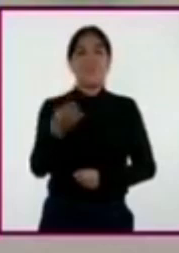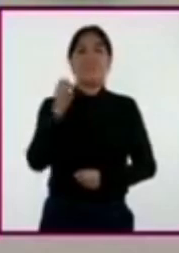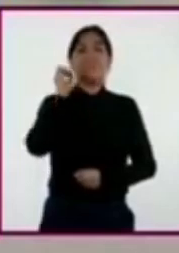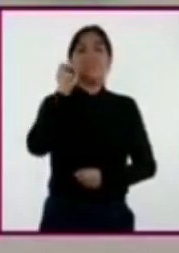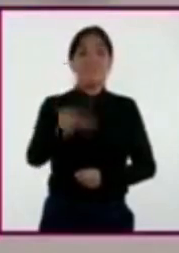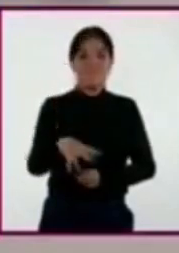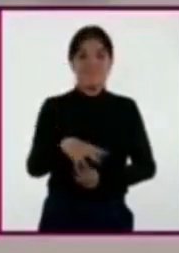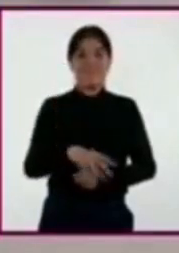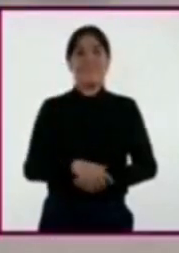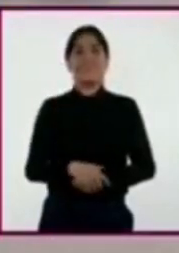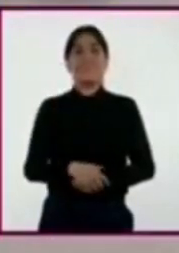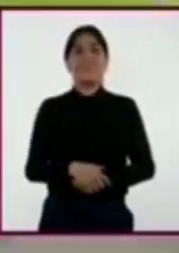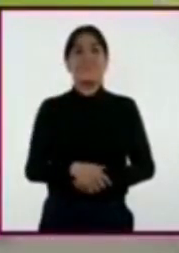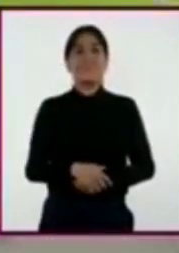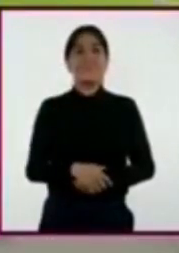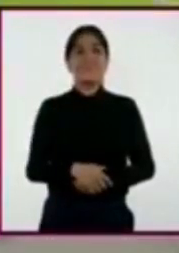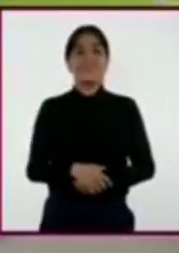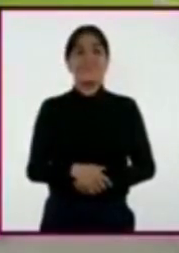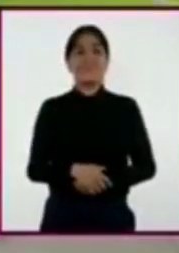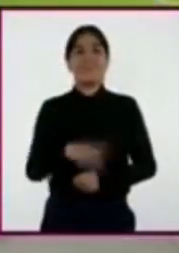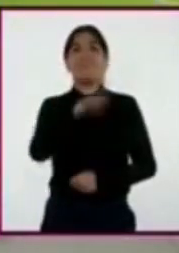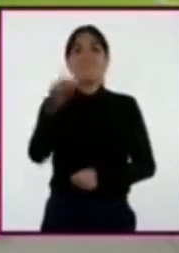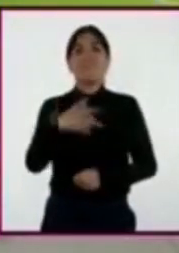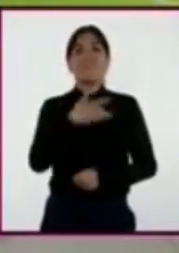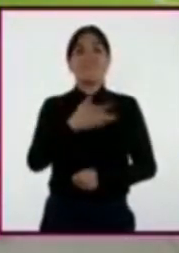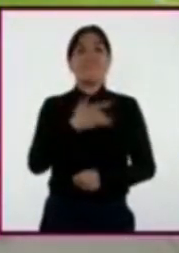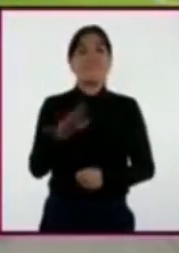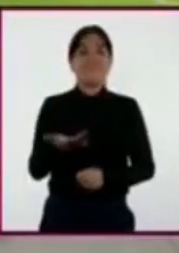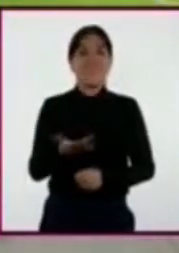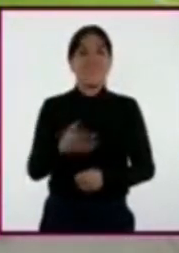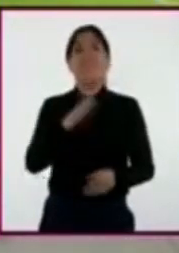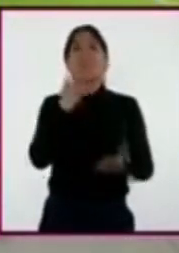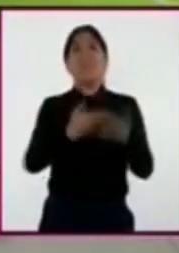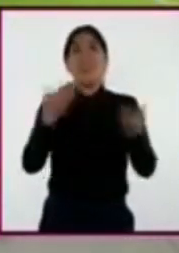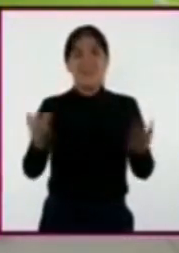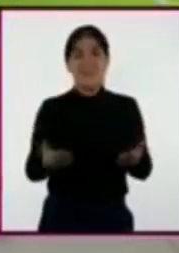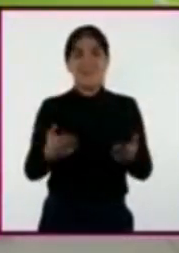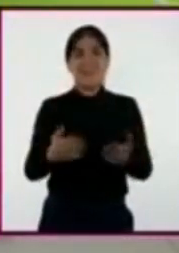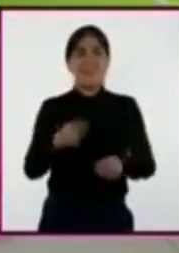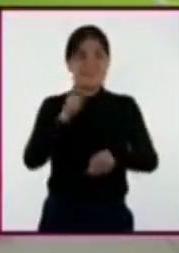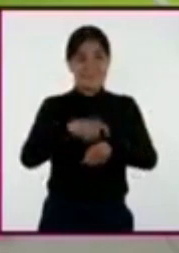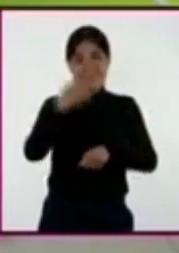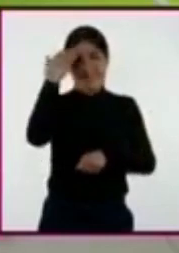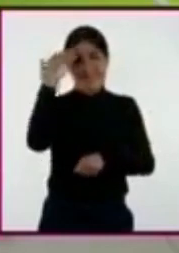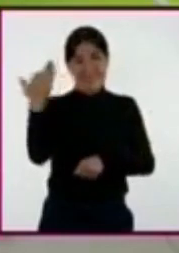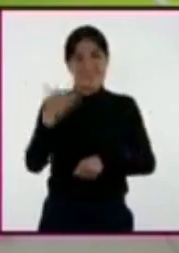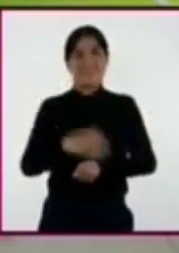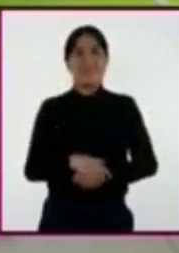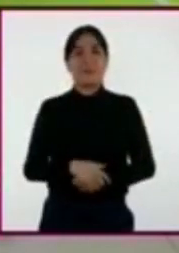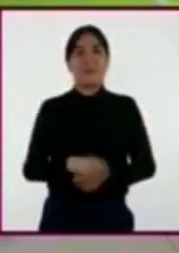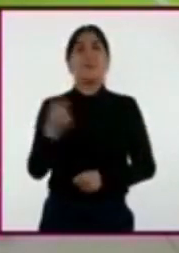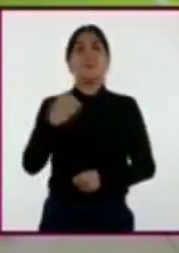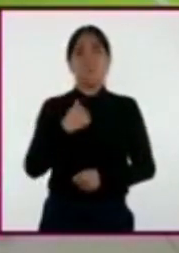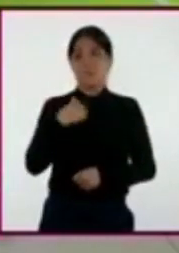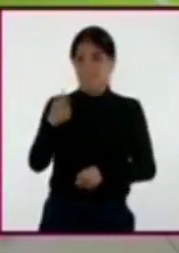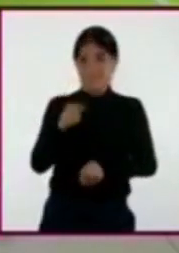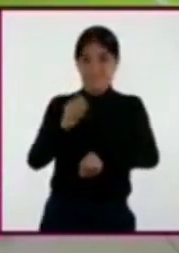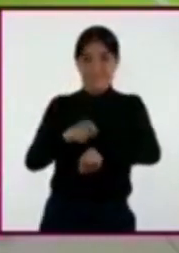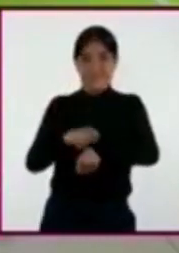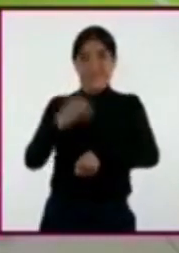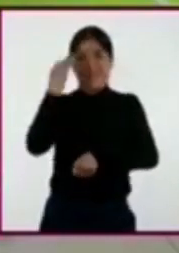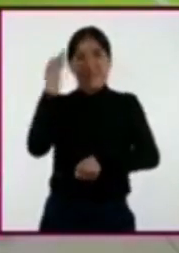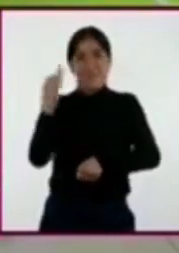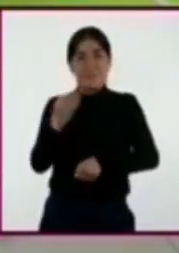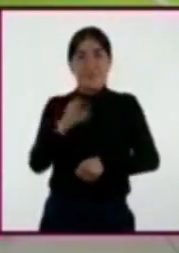1, 2, 3, lanzas. ¿Qué les parece que ahora lo hacemos por tiempo? Yo te pongo el tiempo